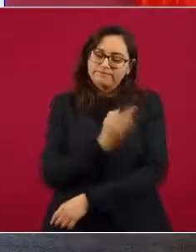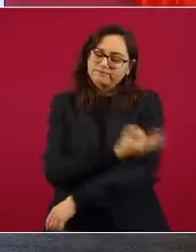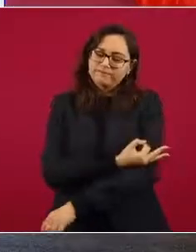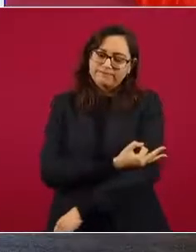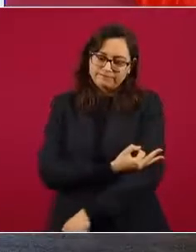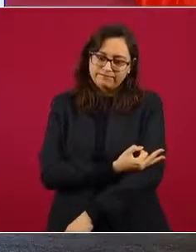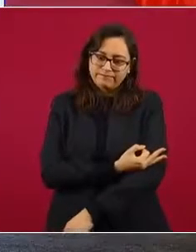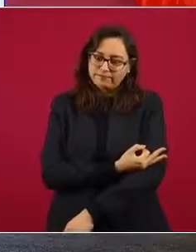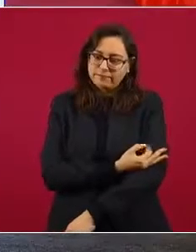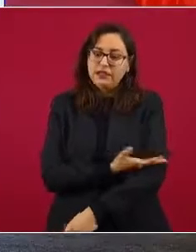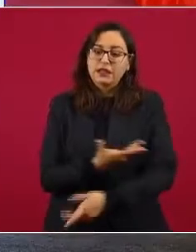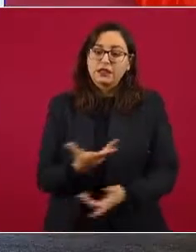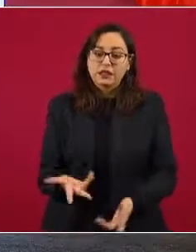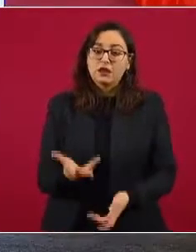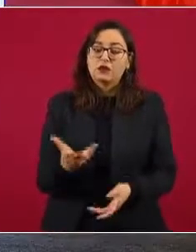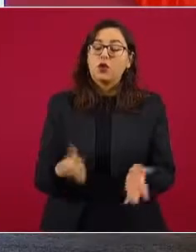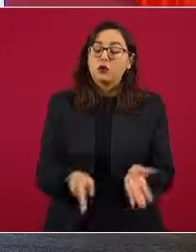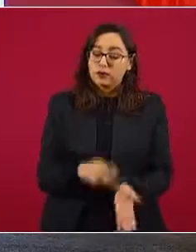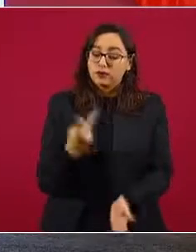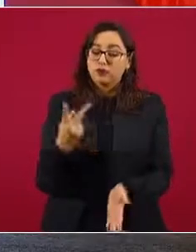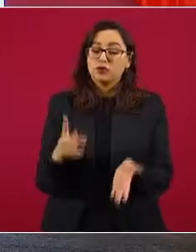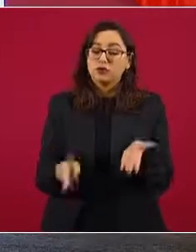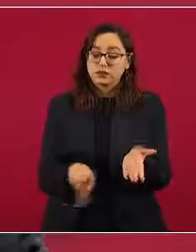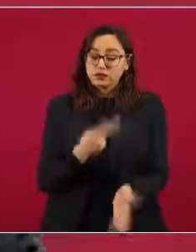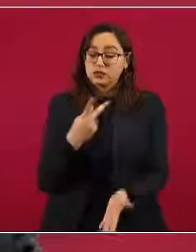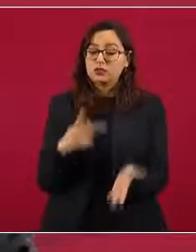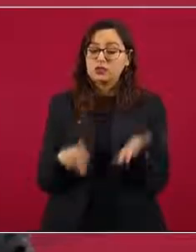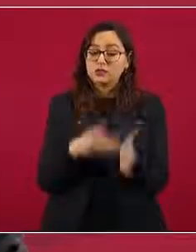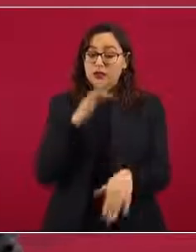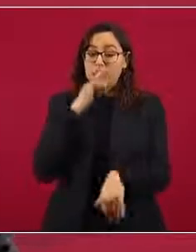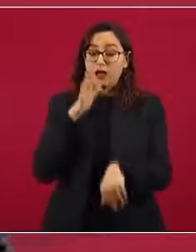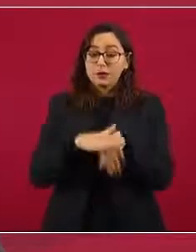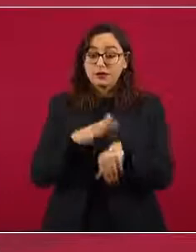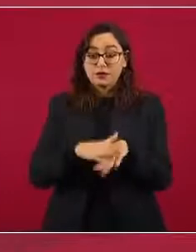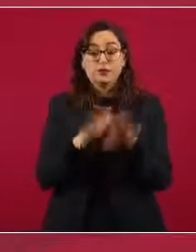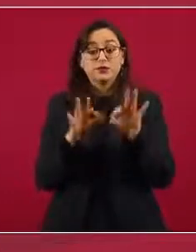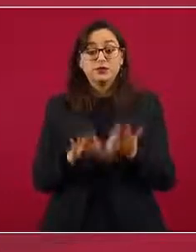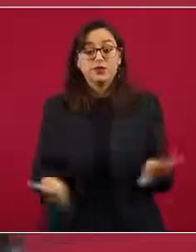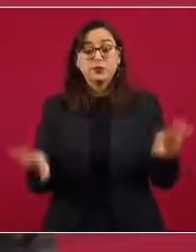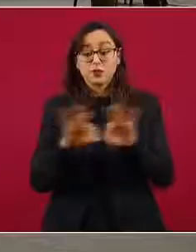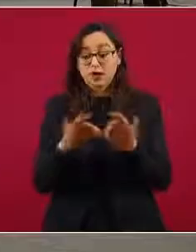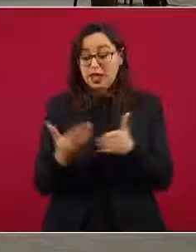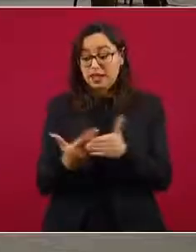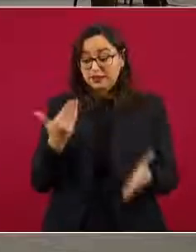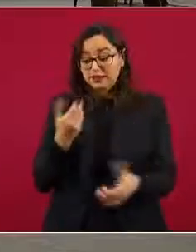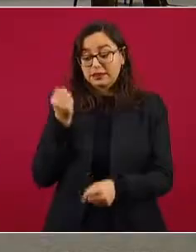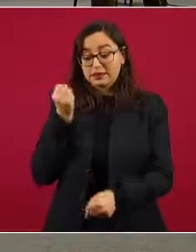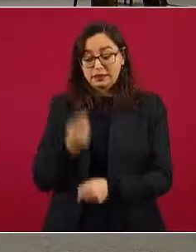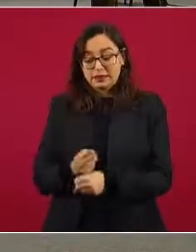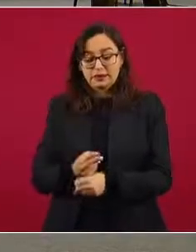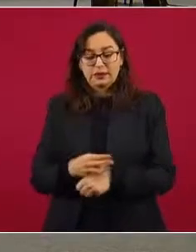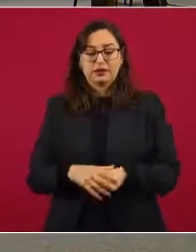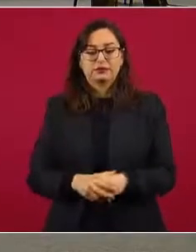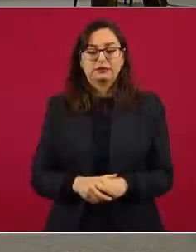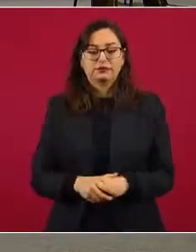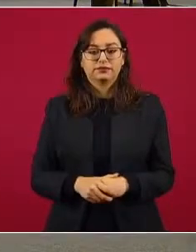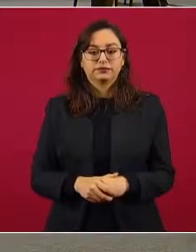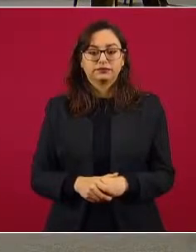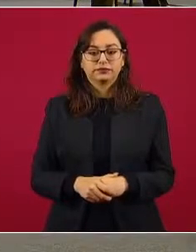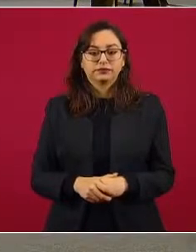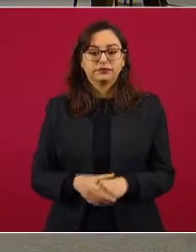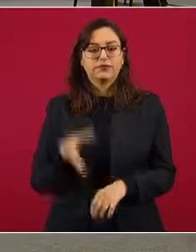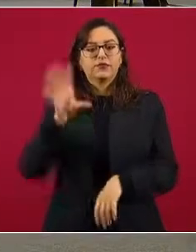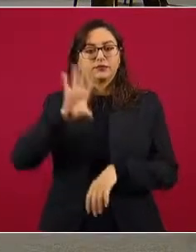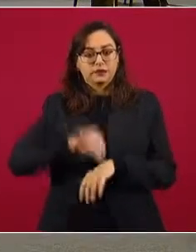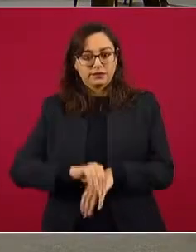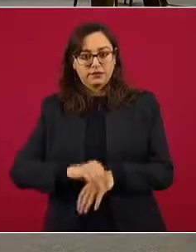Entonces insistimos, muy importante llegar tempranamente a las unidades hospitalarias. Ahora, si me lo permite, presidente, me paso para